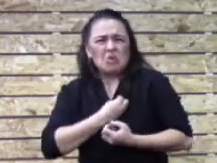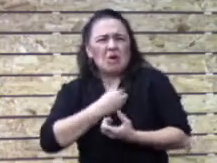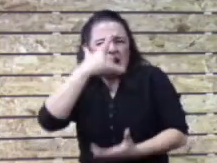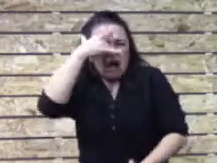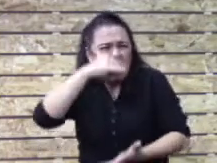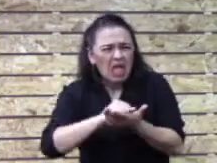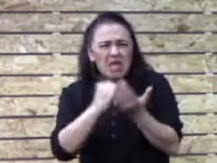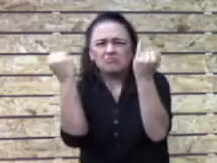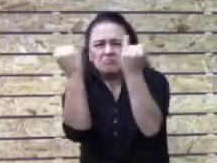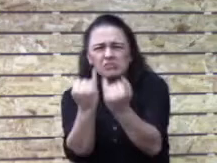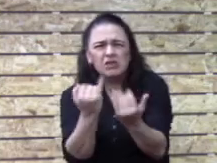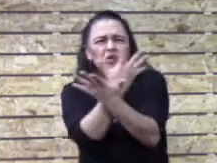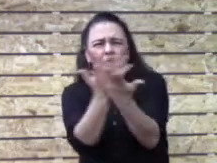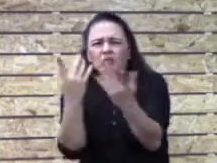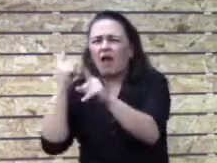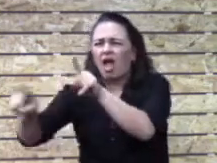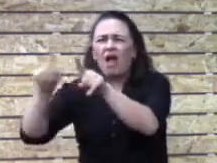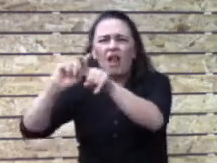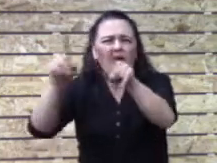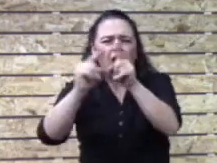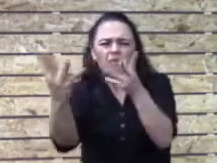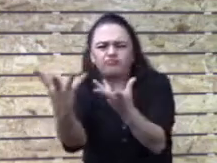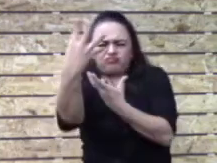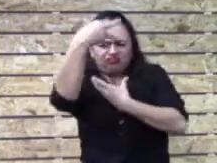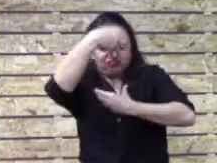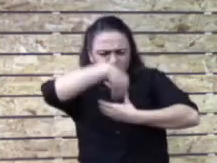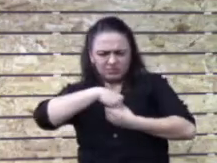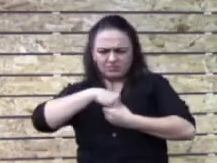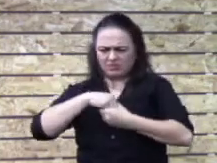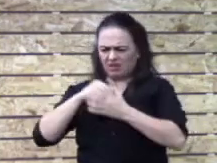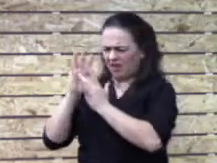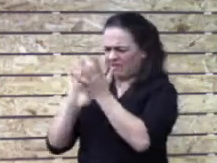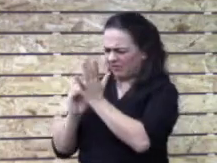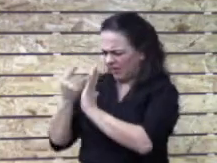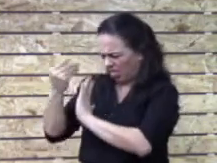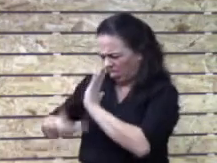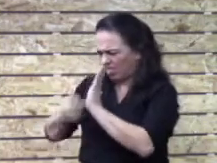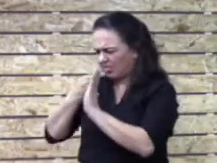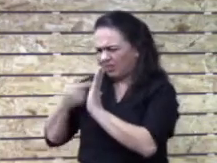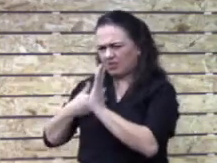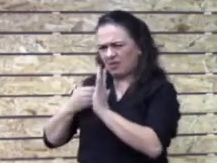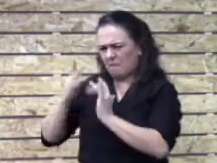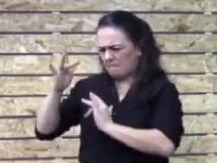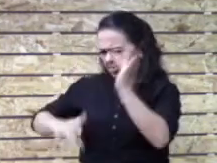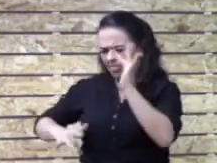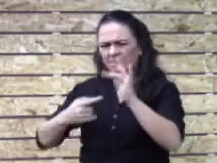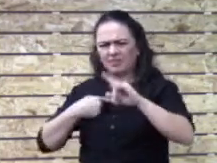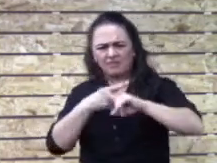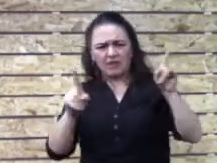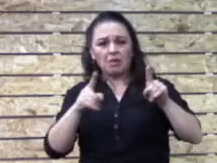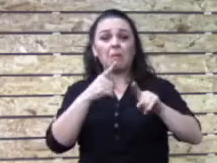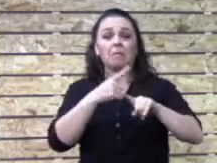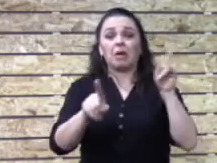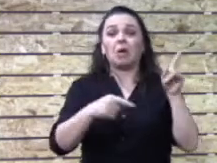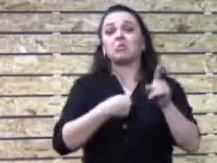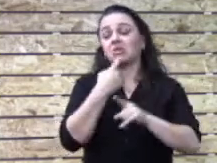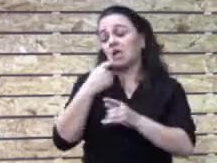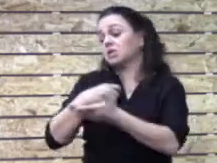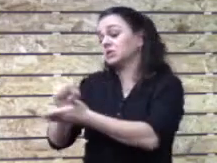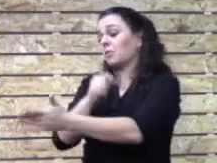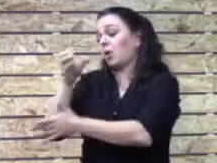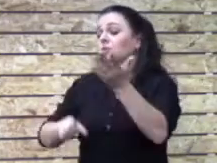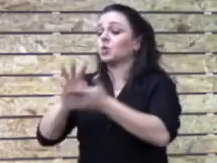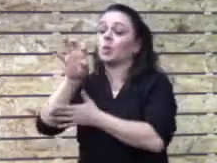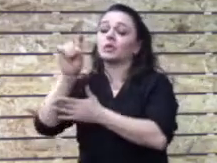de sincretismos y de cosas contrarias a la palabra de Dios, pero todavía le mandan a sus familiares el Salmo 91 porque piensan que